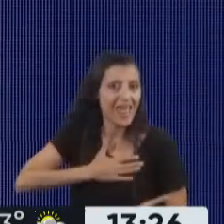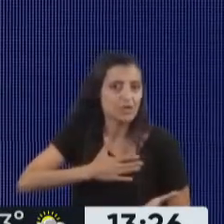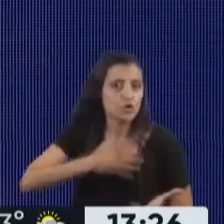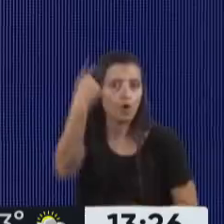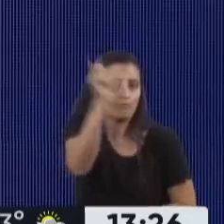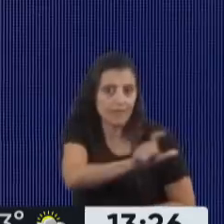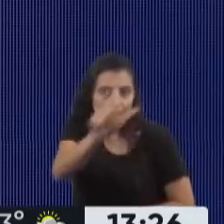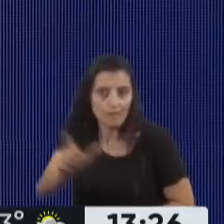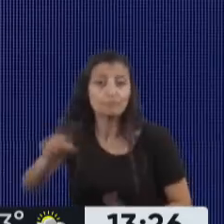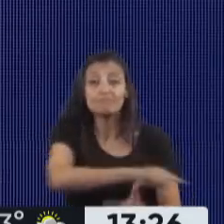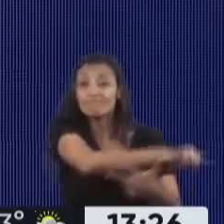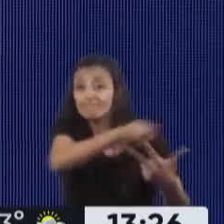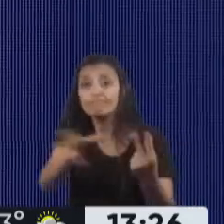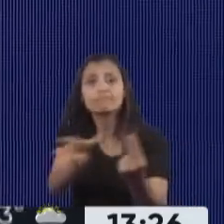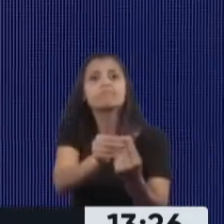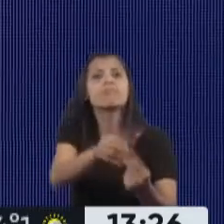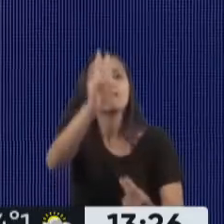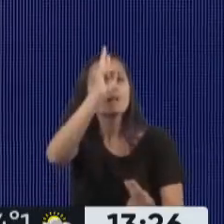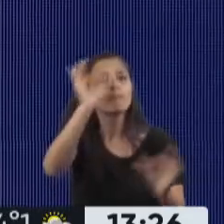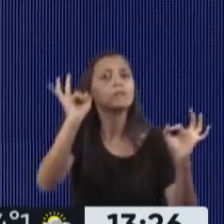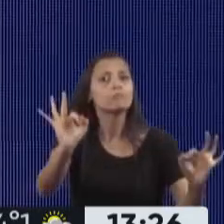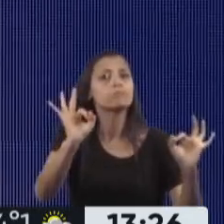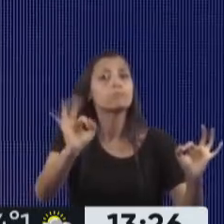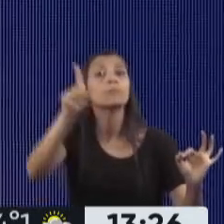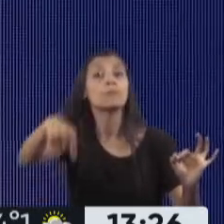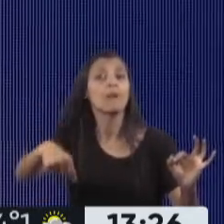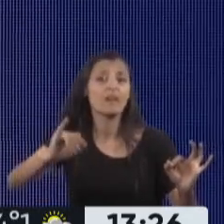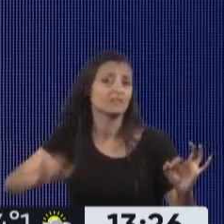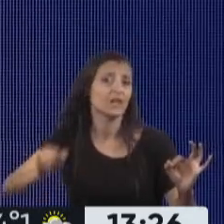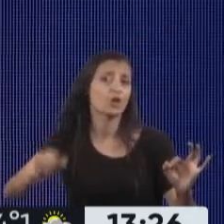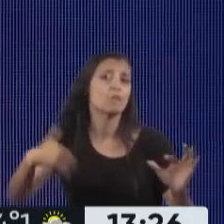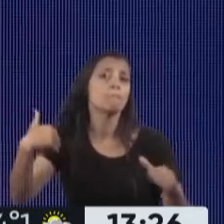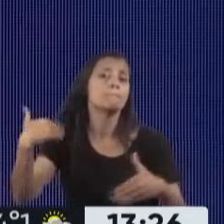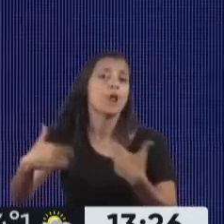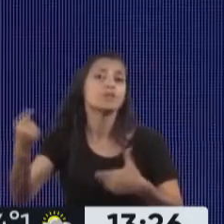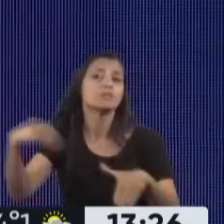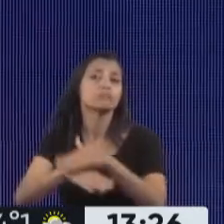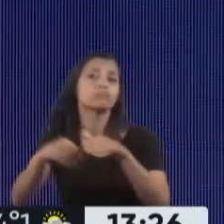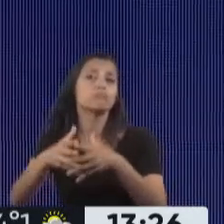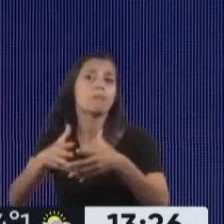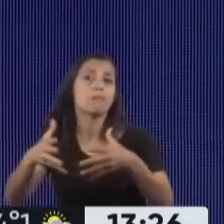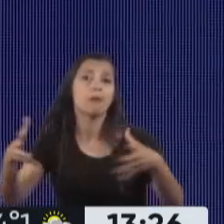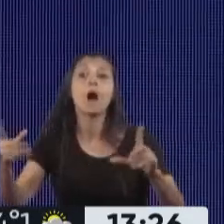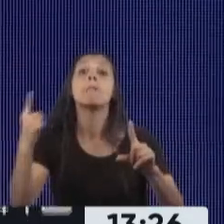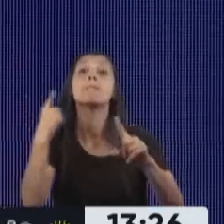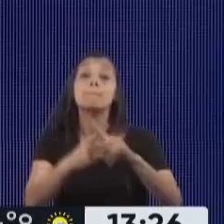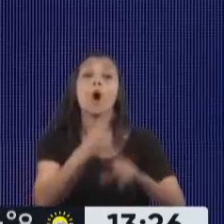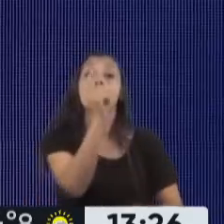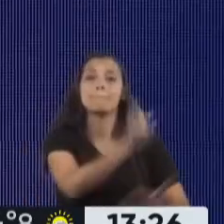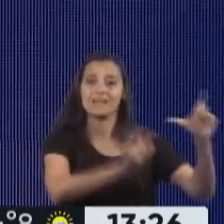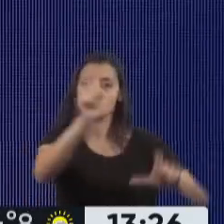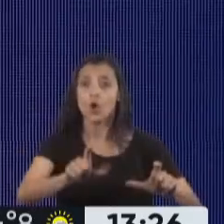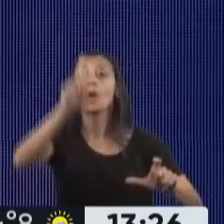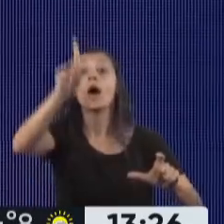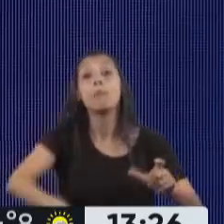propiedad, eso lo que va a derivar es en un proceso de acumulación de capital en términos per cápita que va a elevar